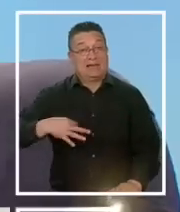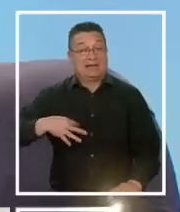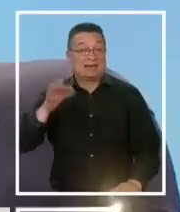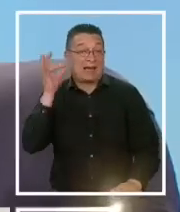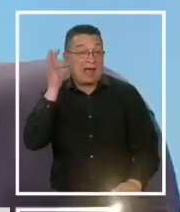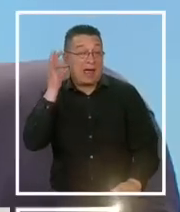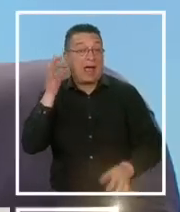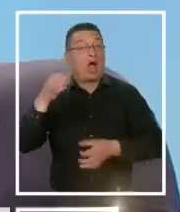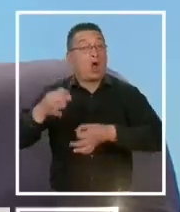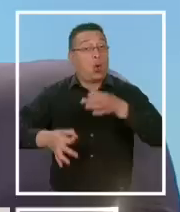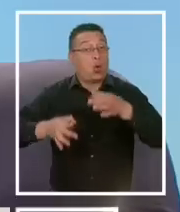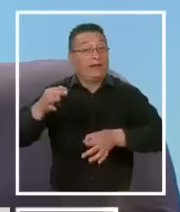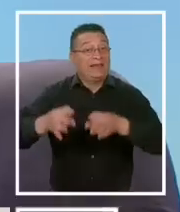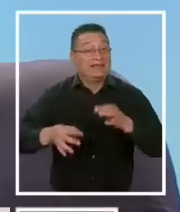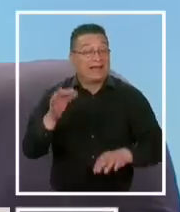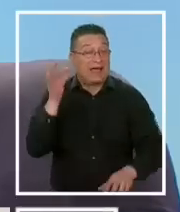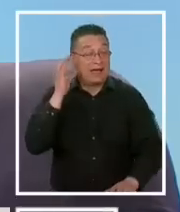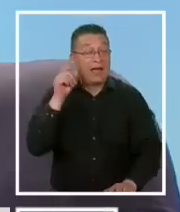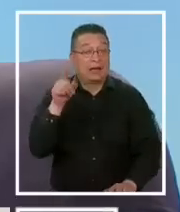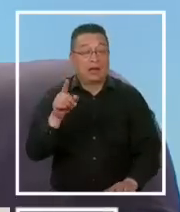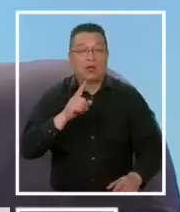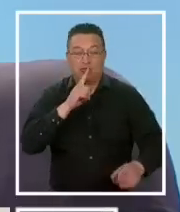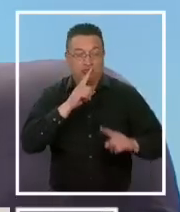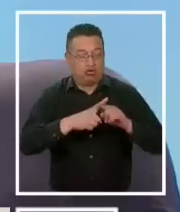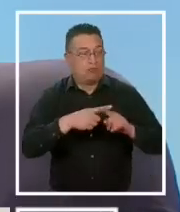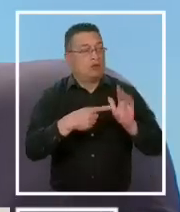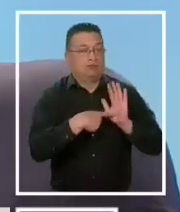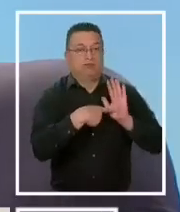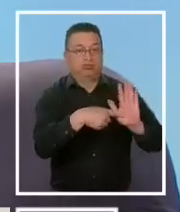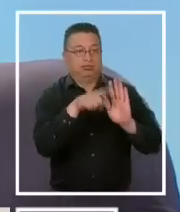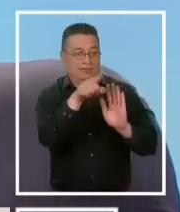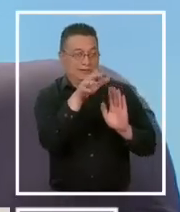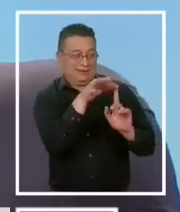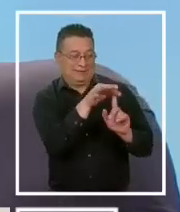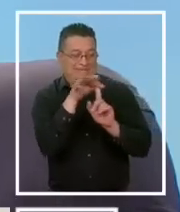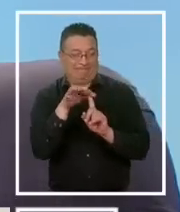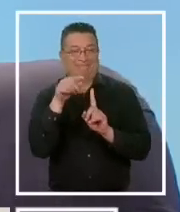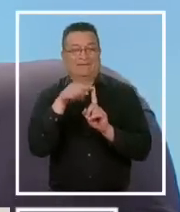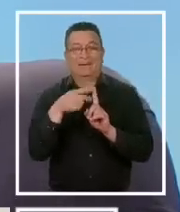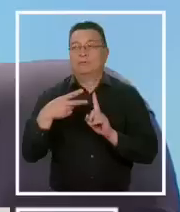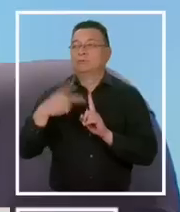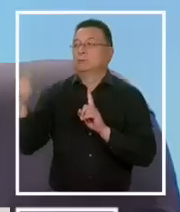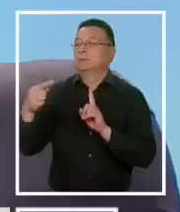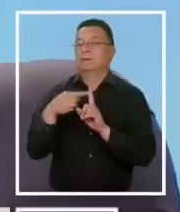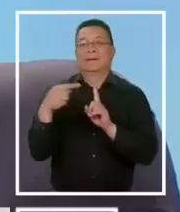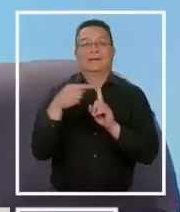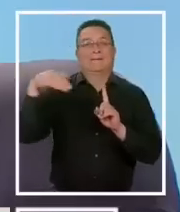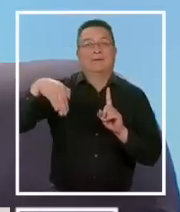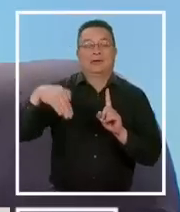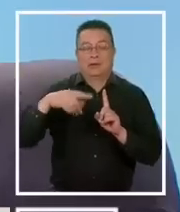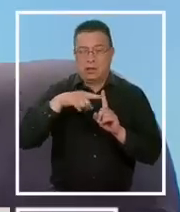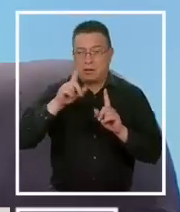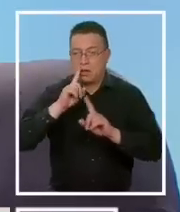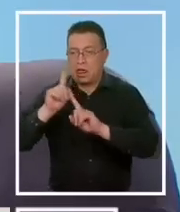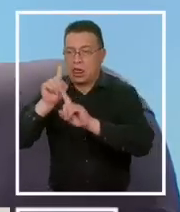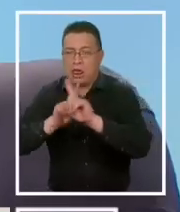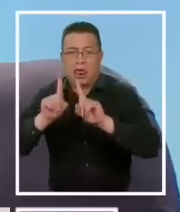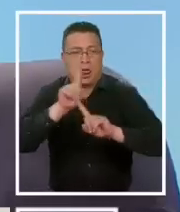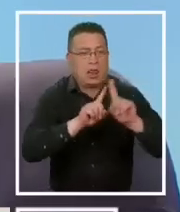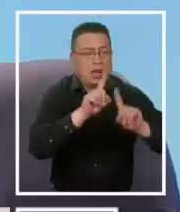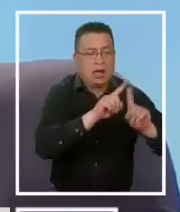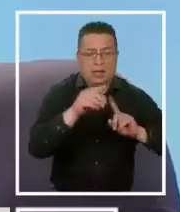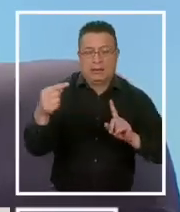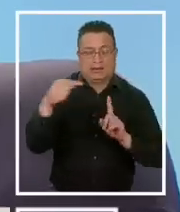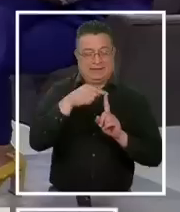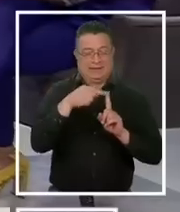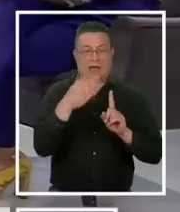que era la encargada digamos de gestionar su nombre de proponerlo realmente hizo todo lo que pudo por convencer a los senadores de